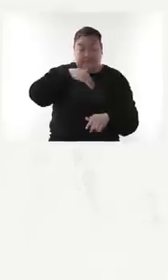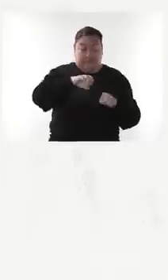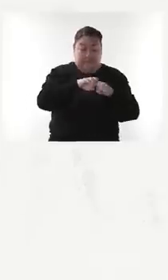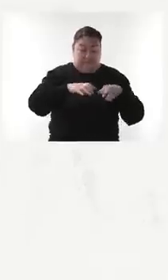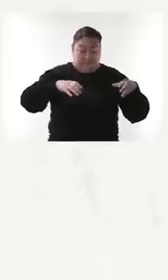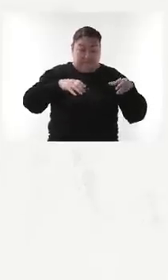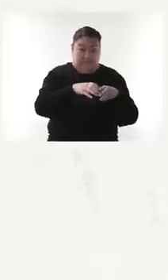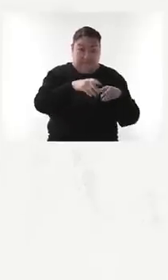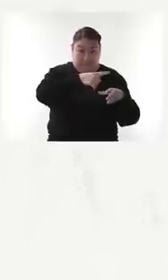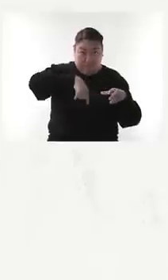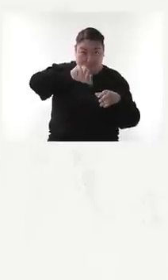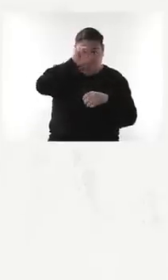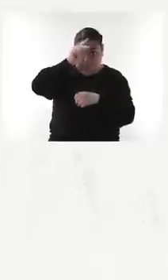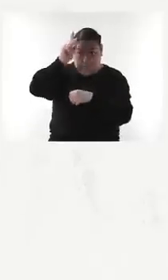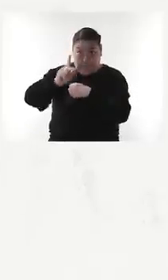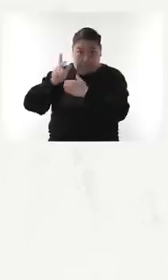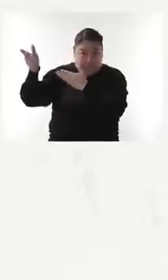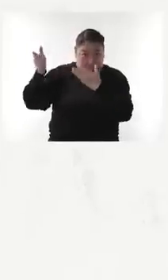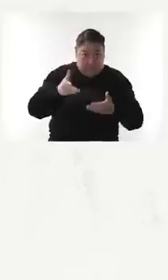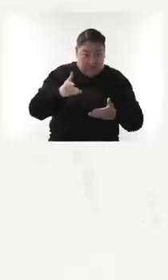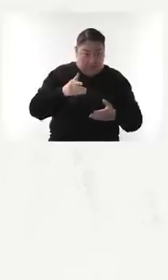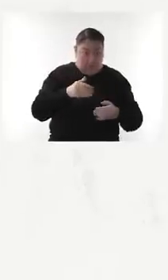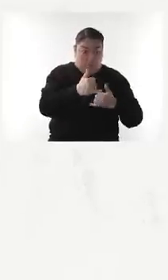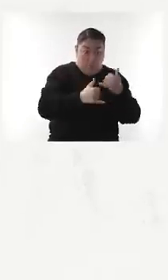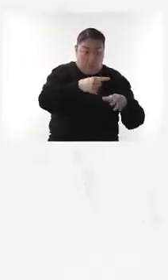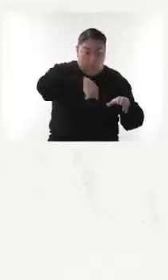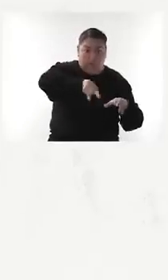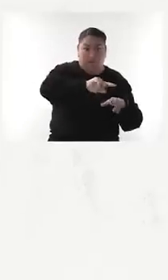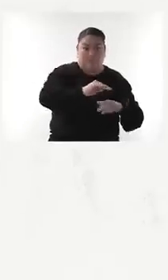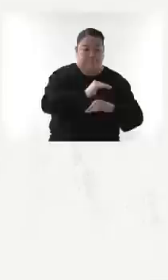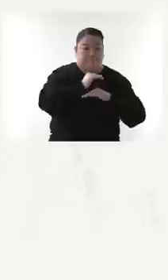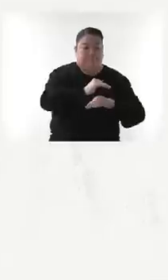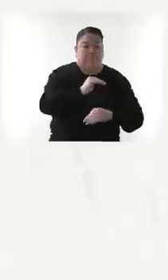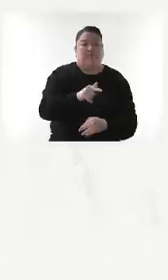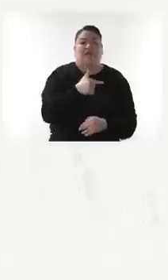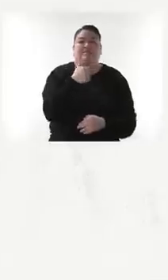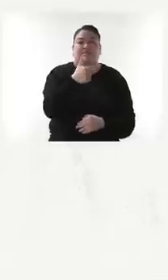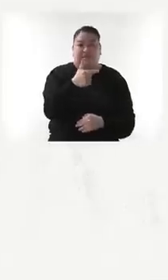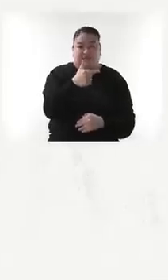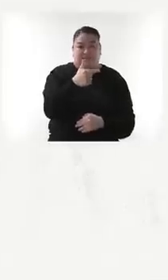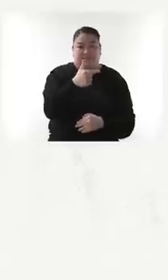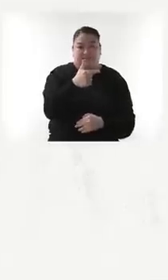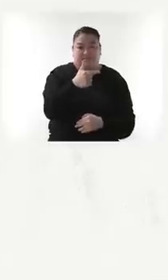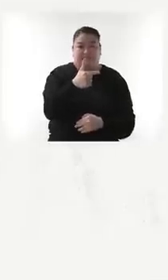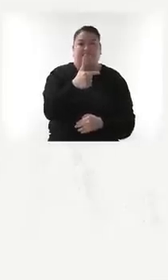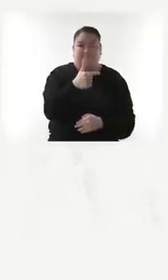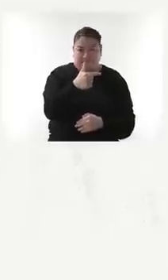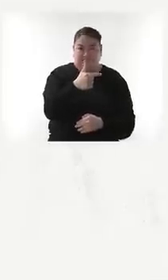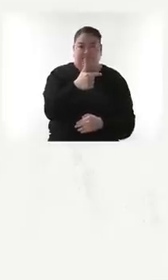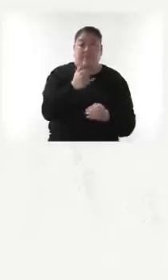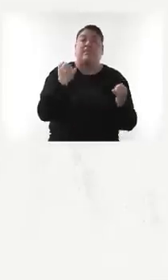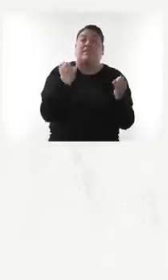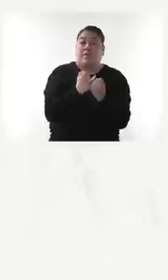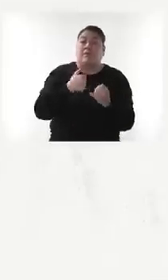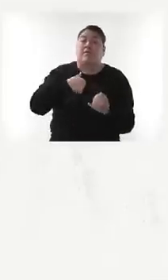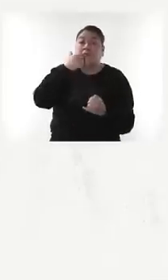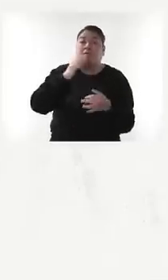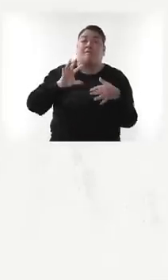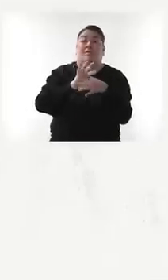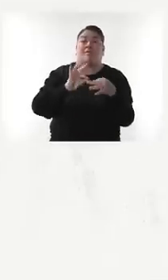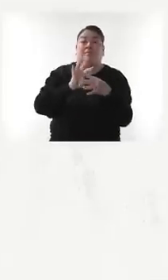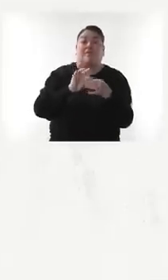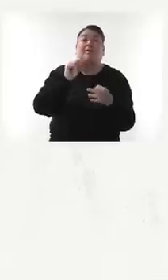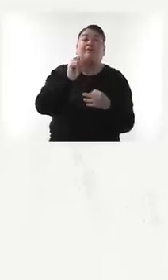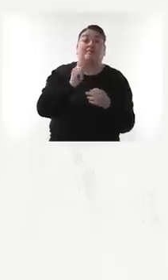jugadores extranjeros en la cancha para la próxima temporada y hay que poner un acento